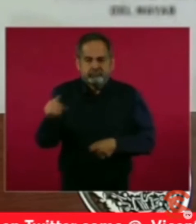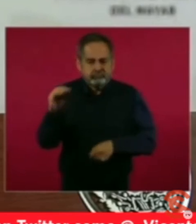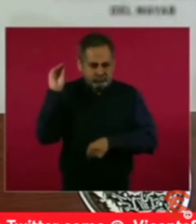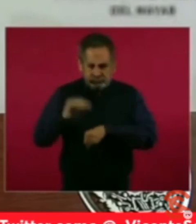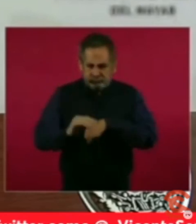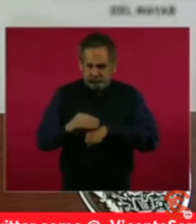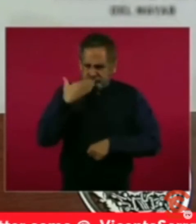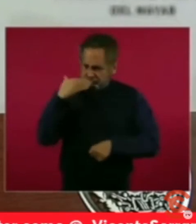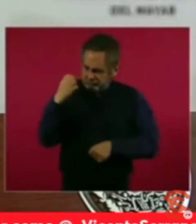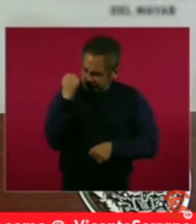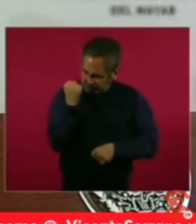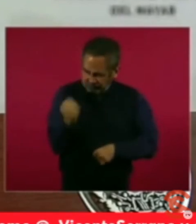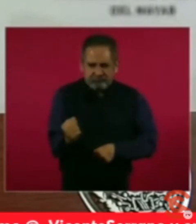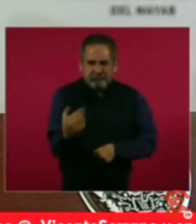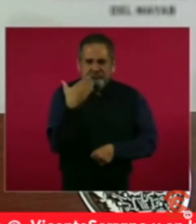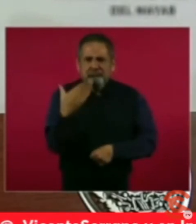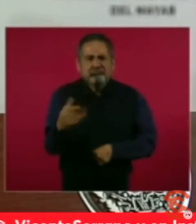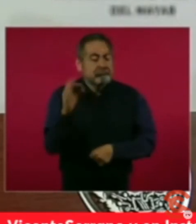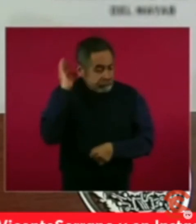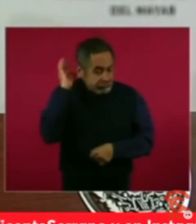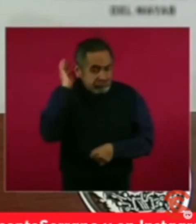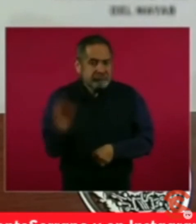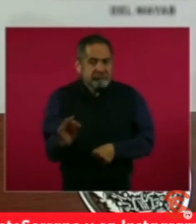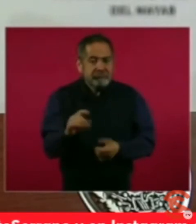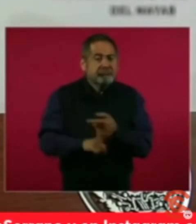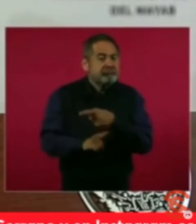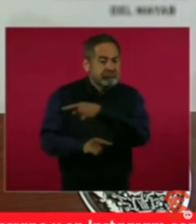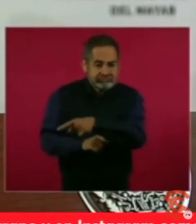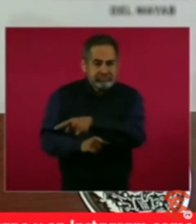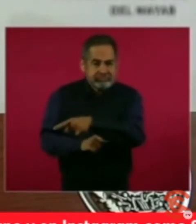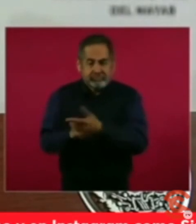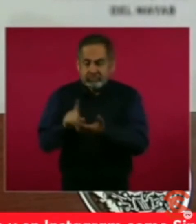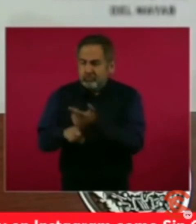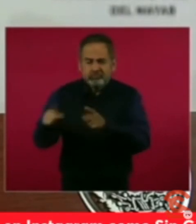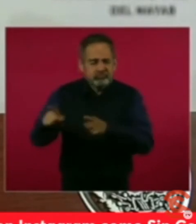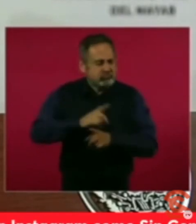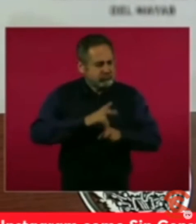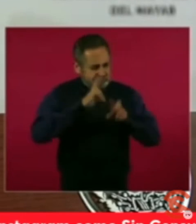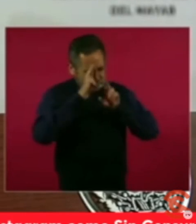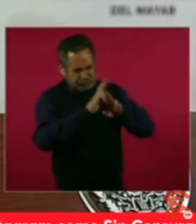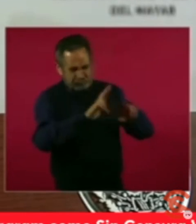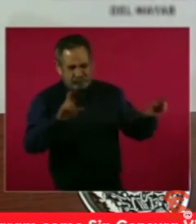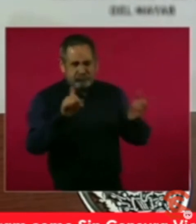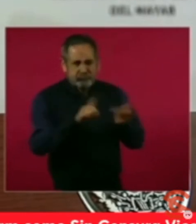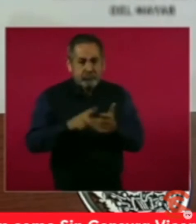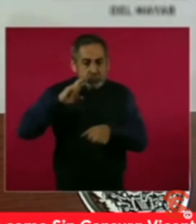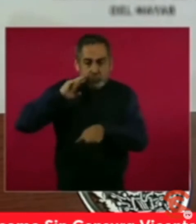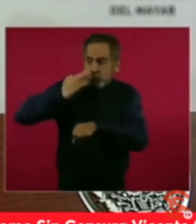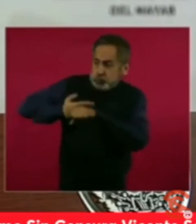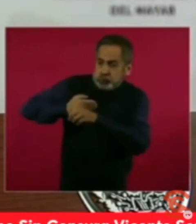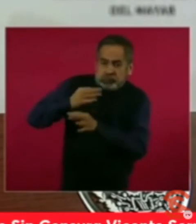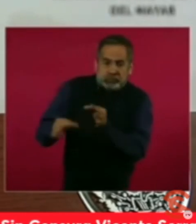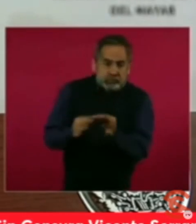actuado eh Con mucho respeto con mucha